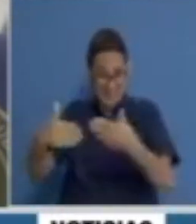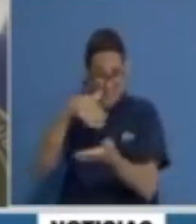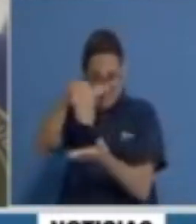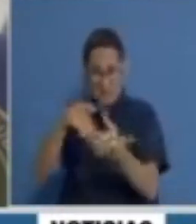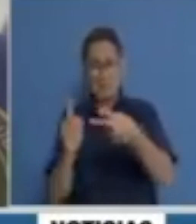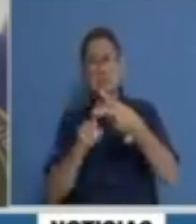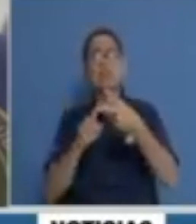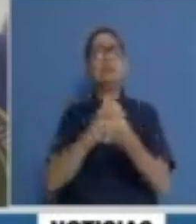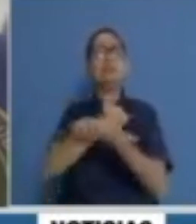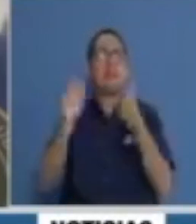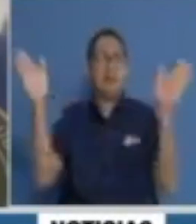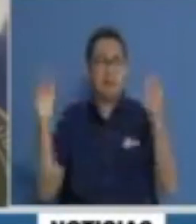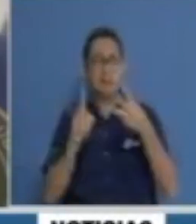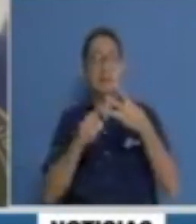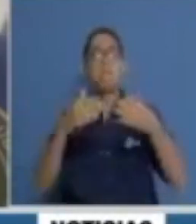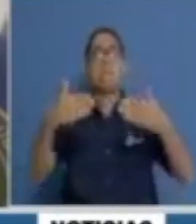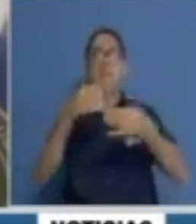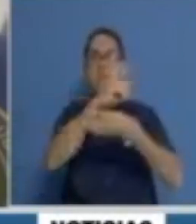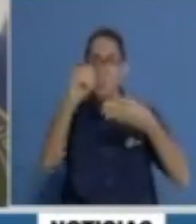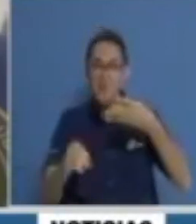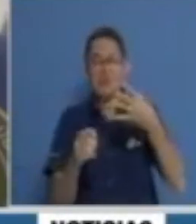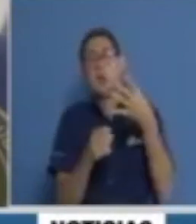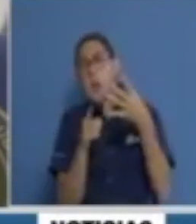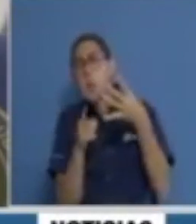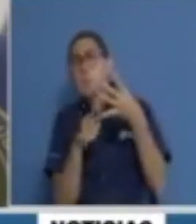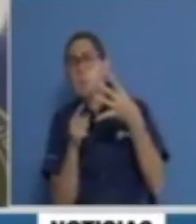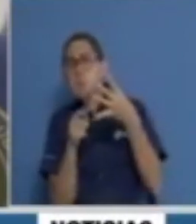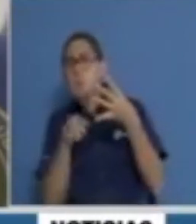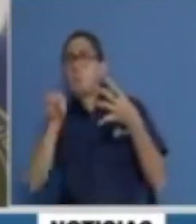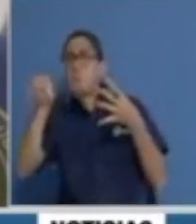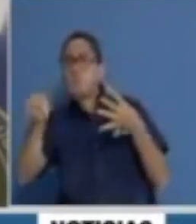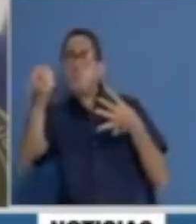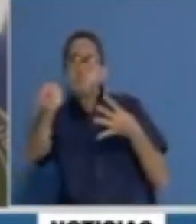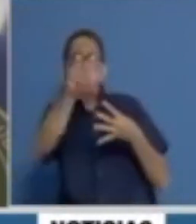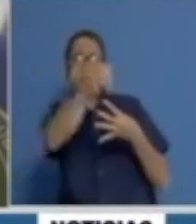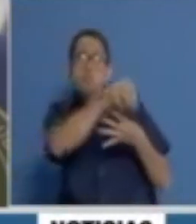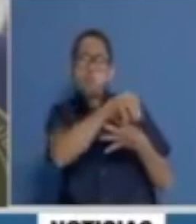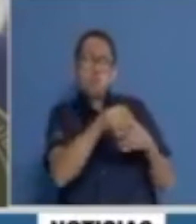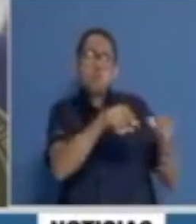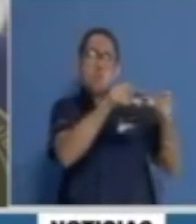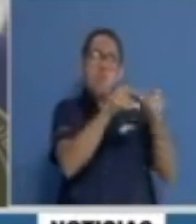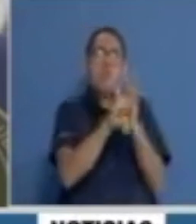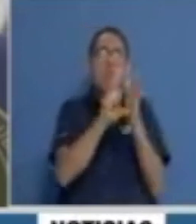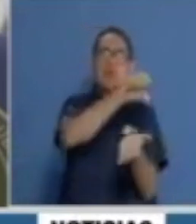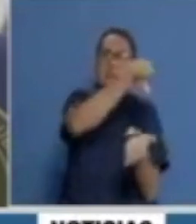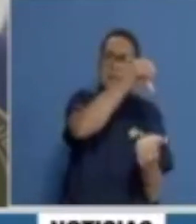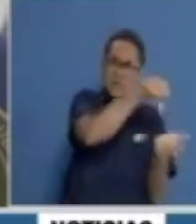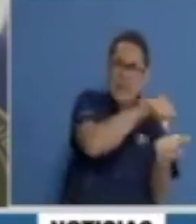San Miguelito, Panamá Oeste y algunos conglomerados que se han observado, por ejemplo, en